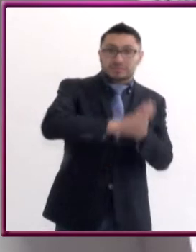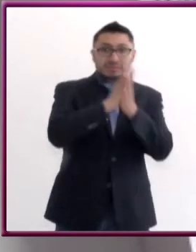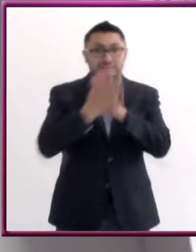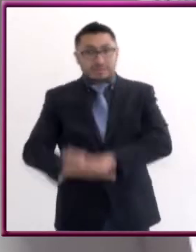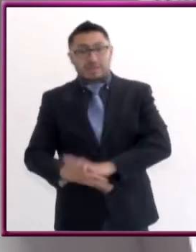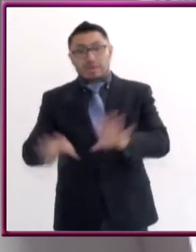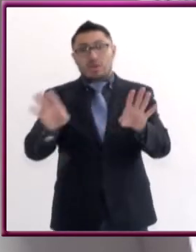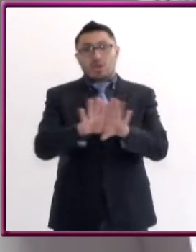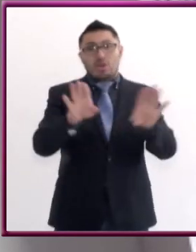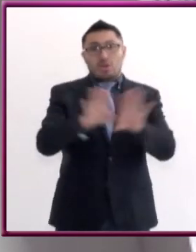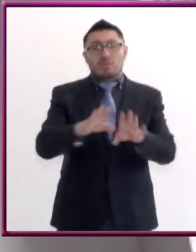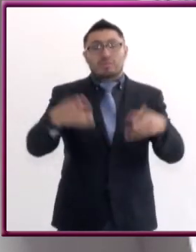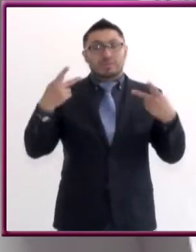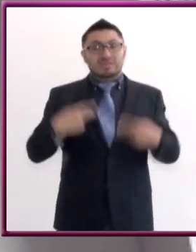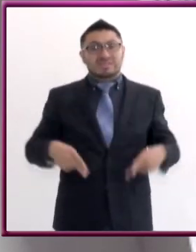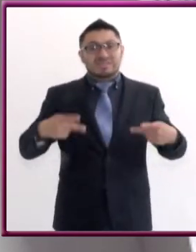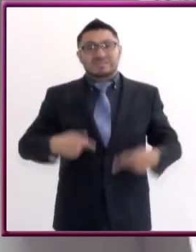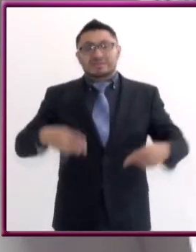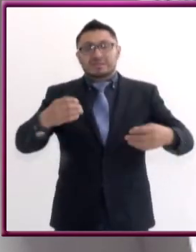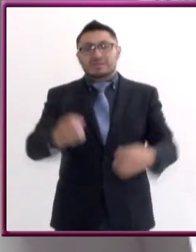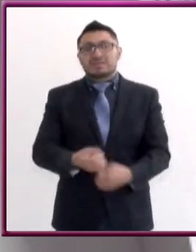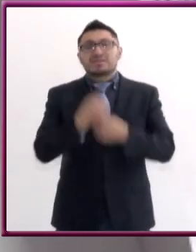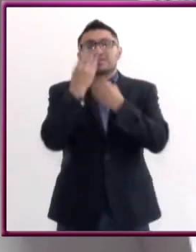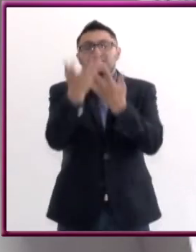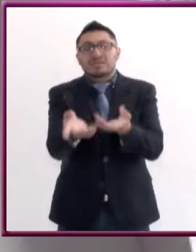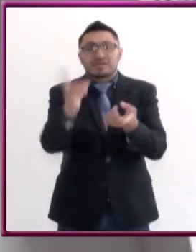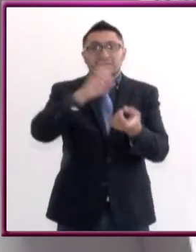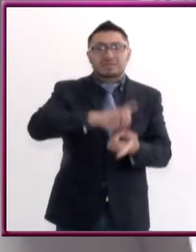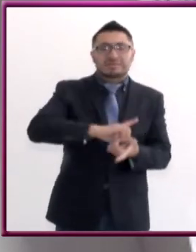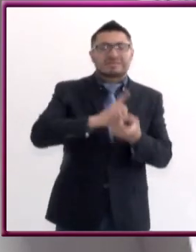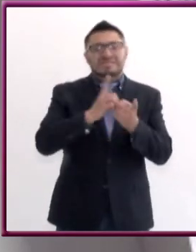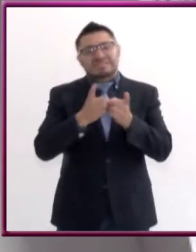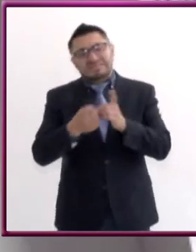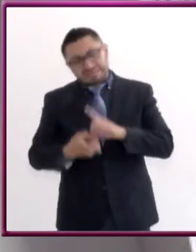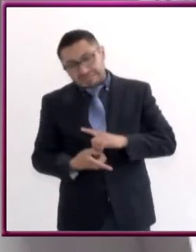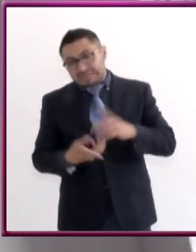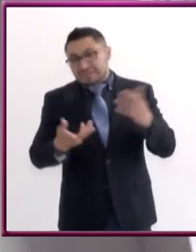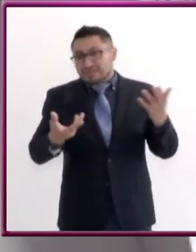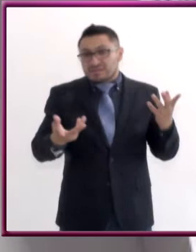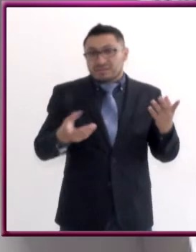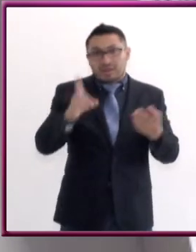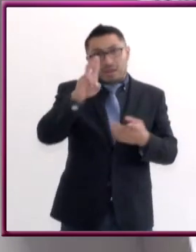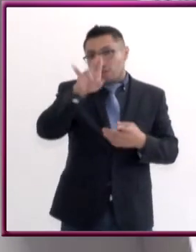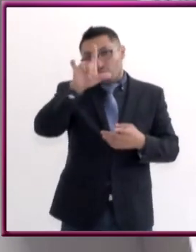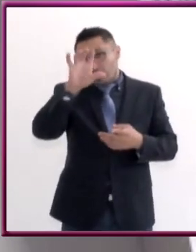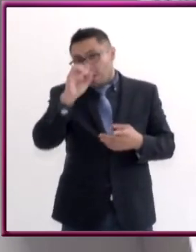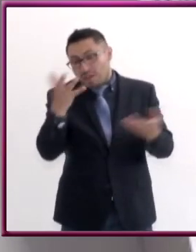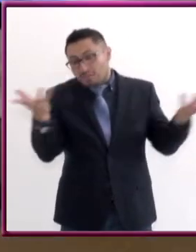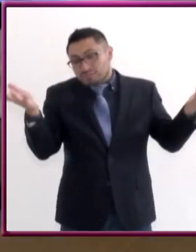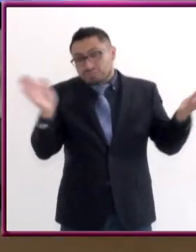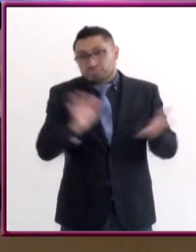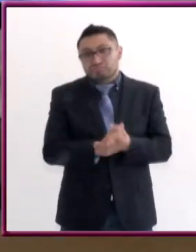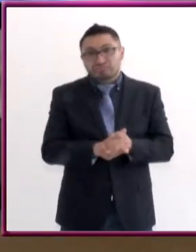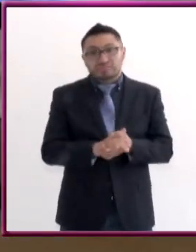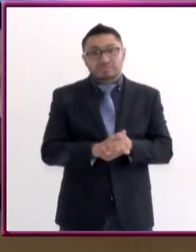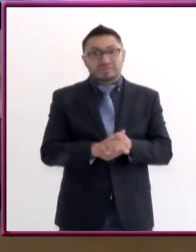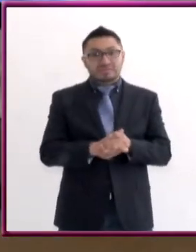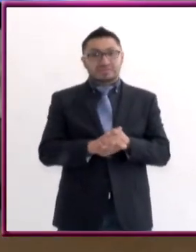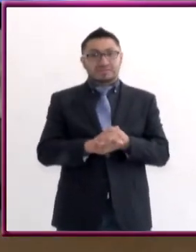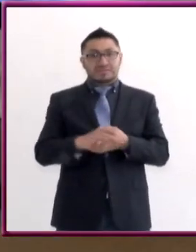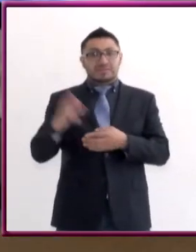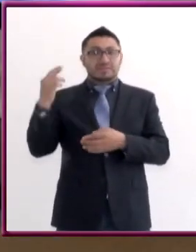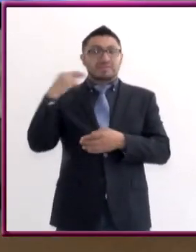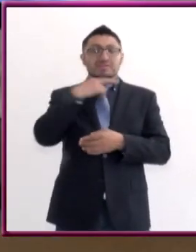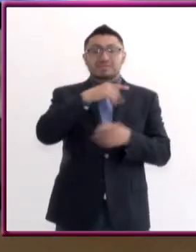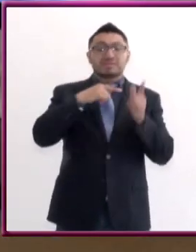pues la persona se manifieste en un estado depresivo, ¿no? De duelo. Muy